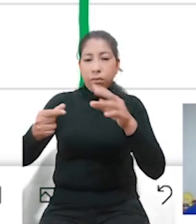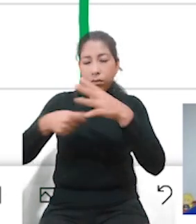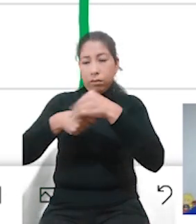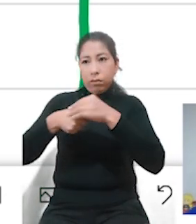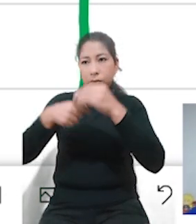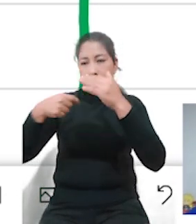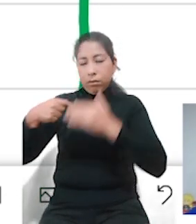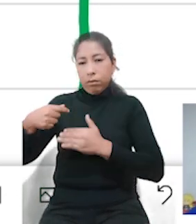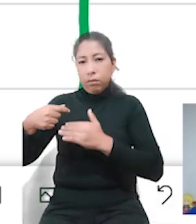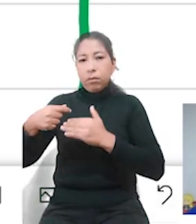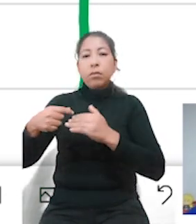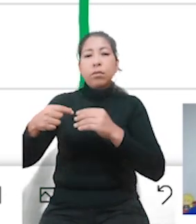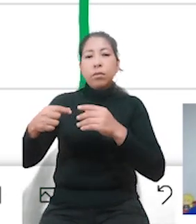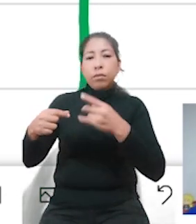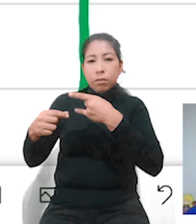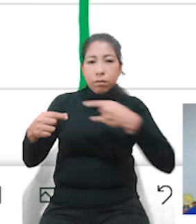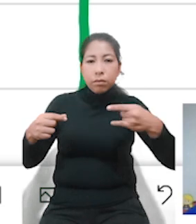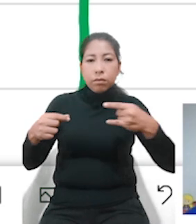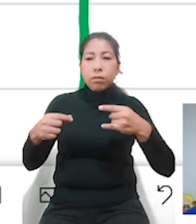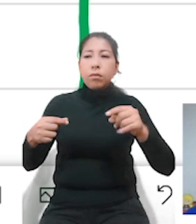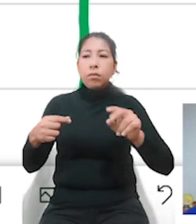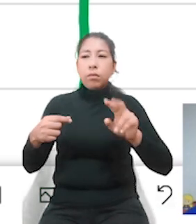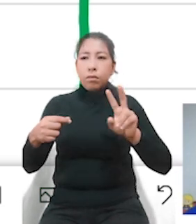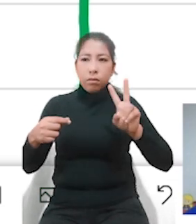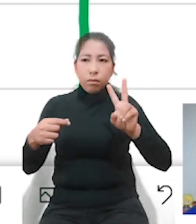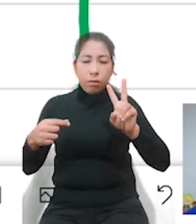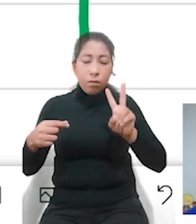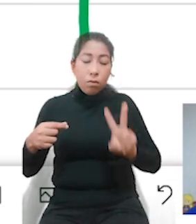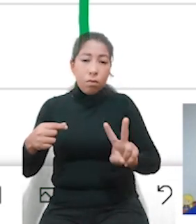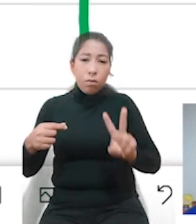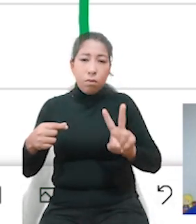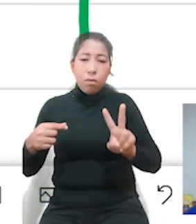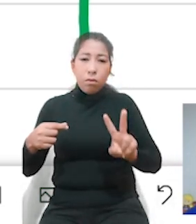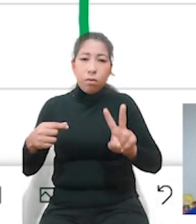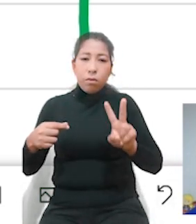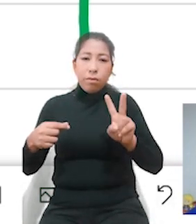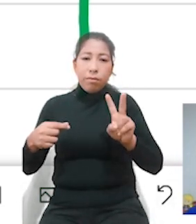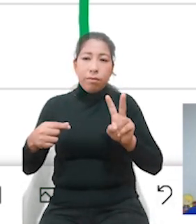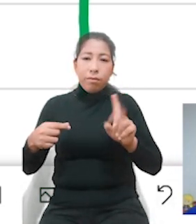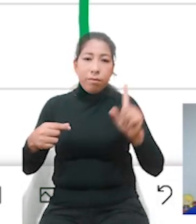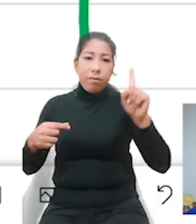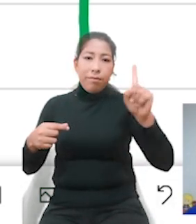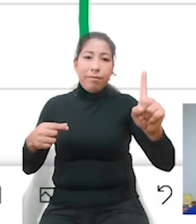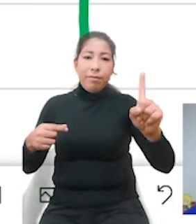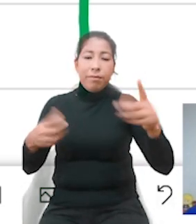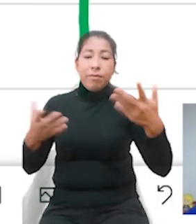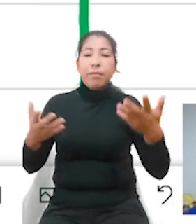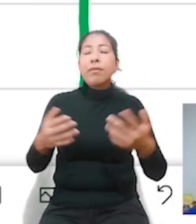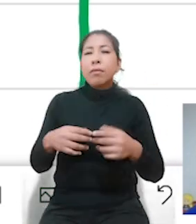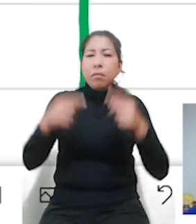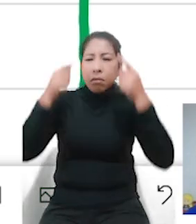es igual a la base, en este caso 2, elevada al exponente